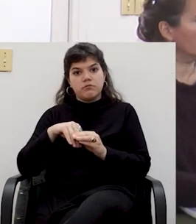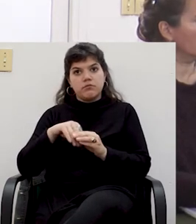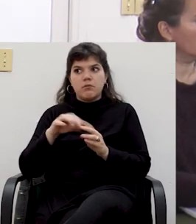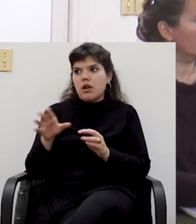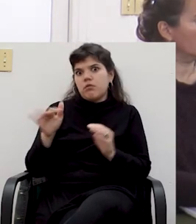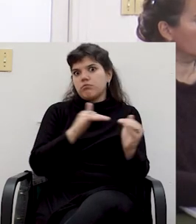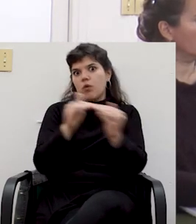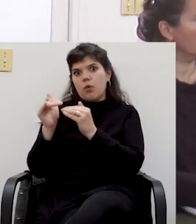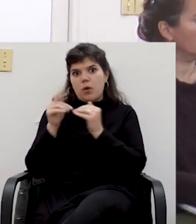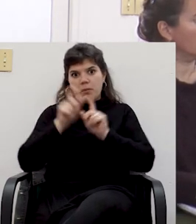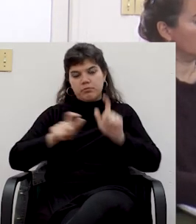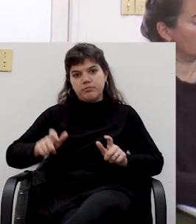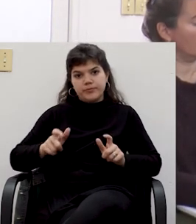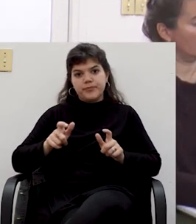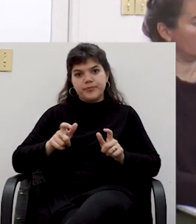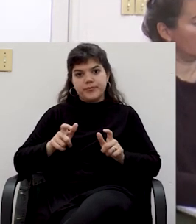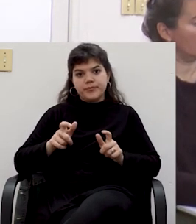para toda la población.